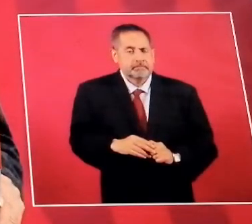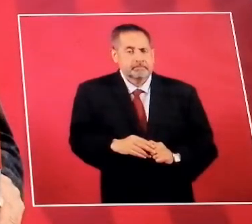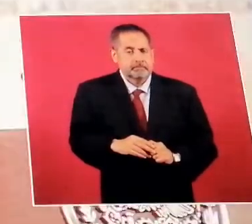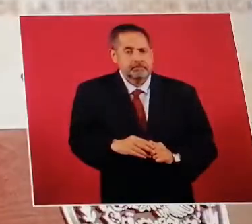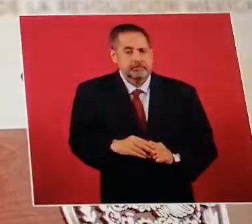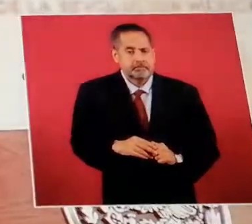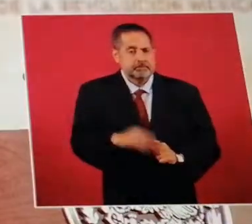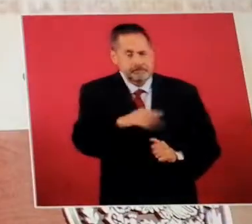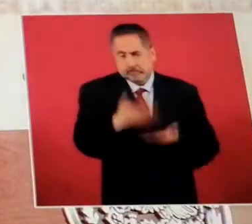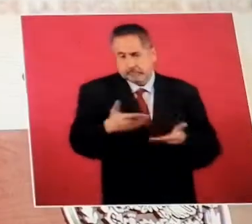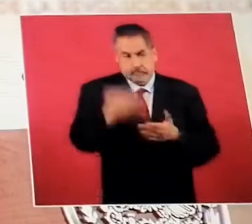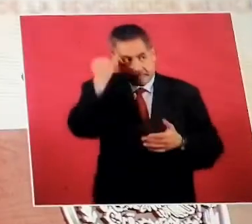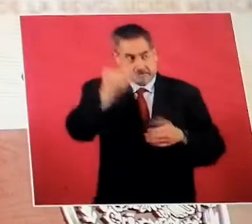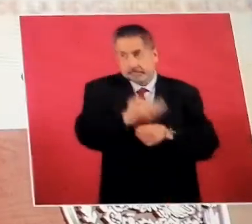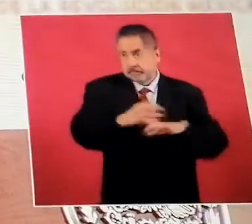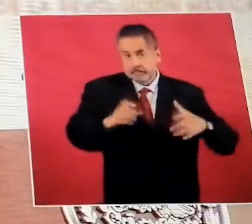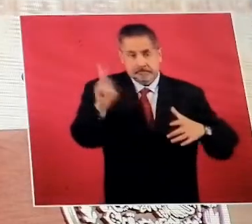de estos tiempos